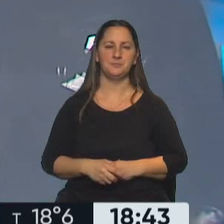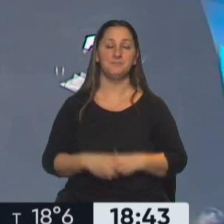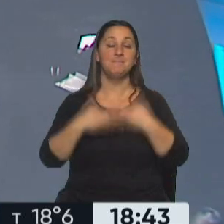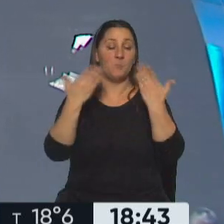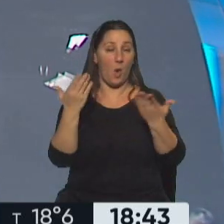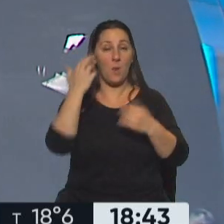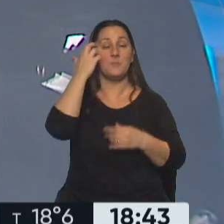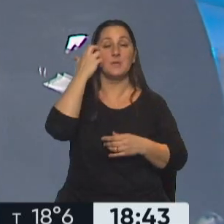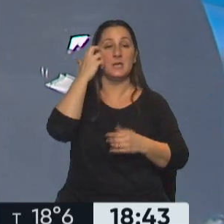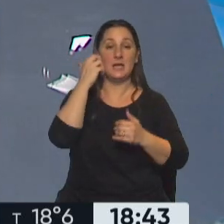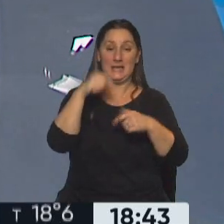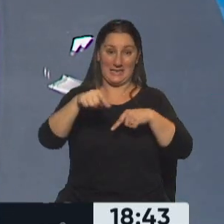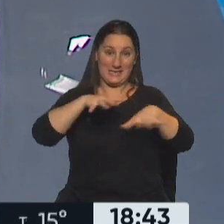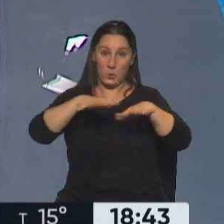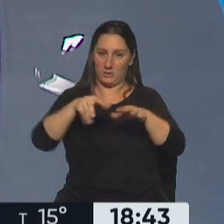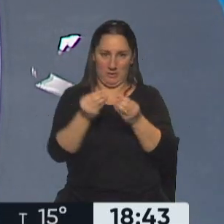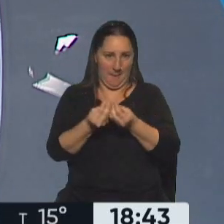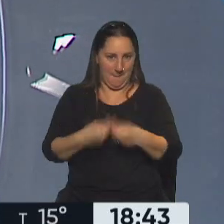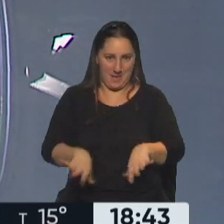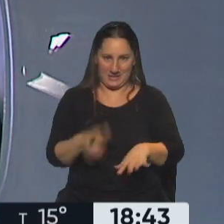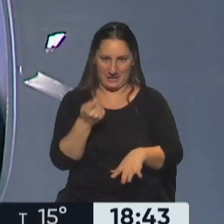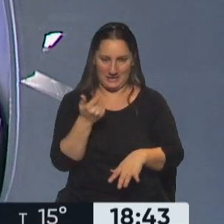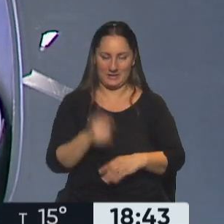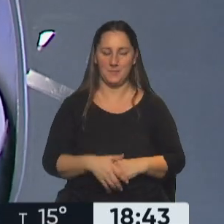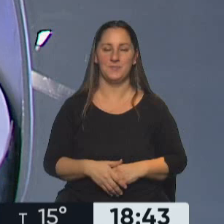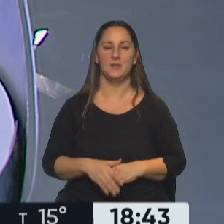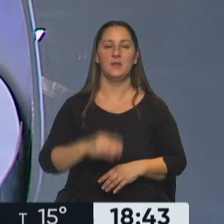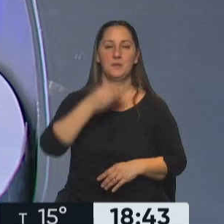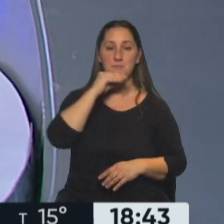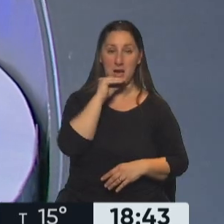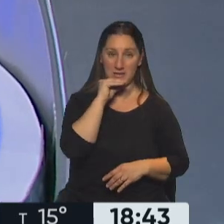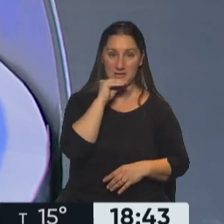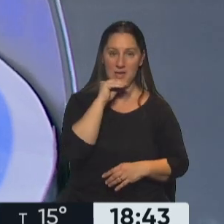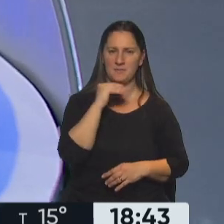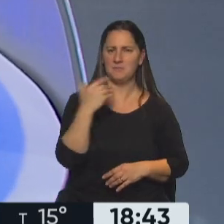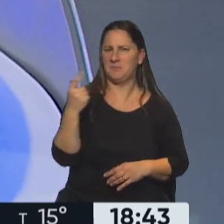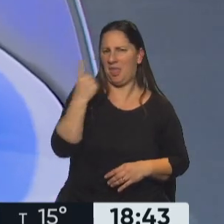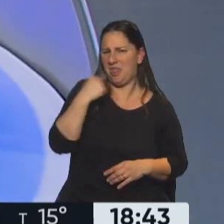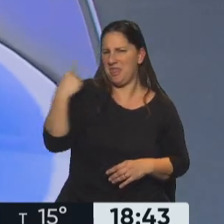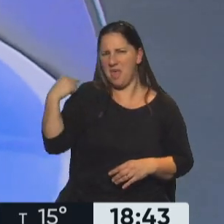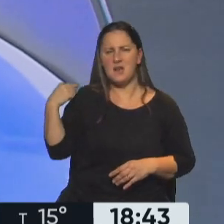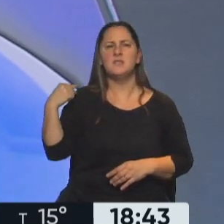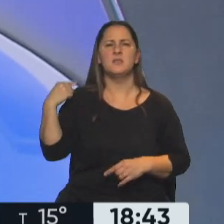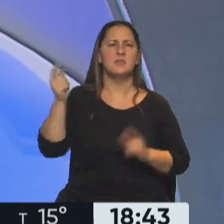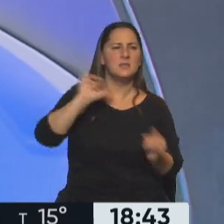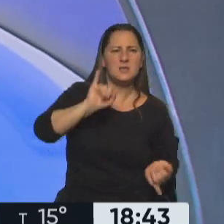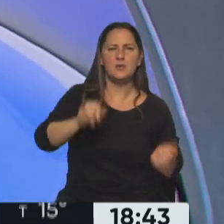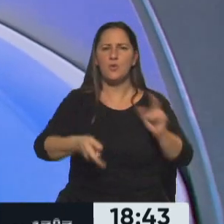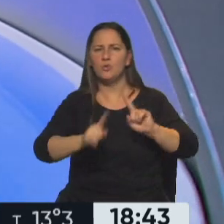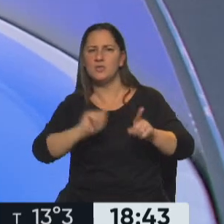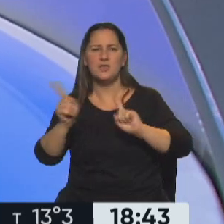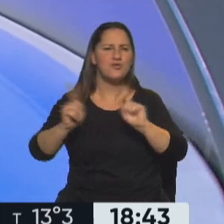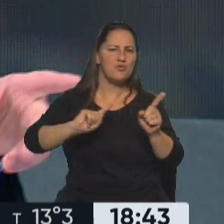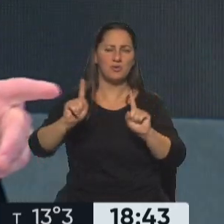Bueno, esta historia recién empieza. Sergio Massa. Hace varios días, idas y vueltas, idas y vueltas, idas y vueltas,